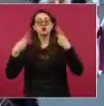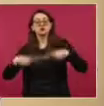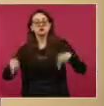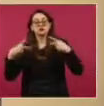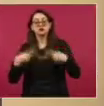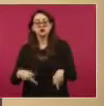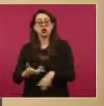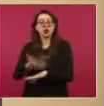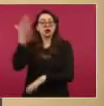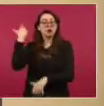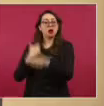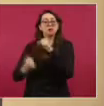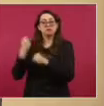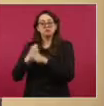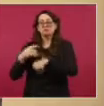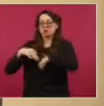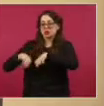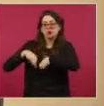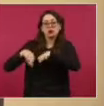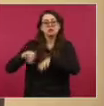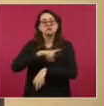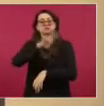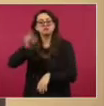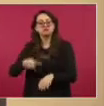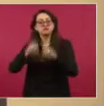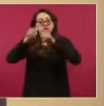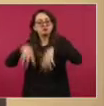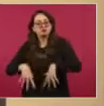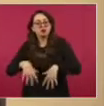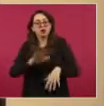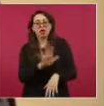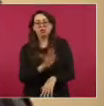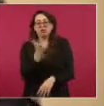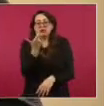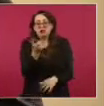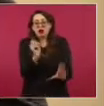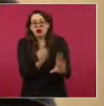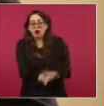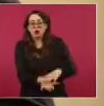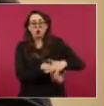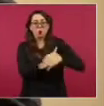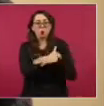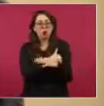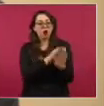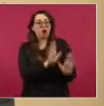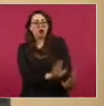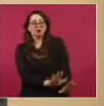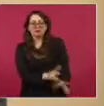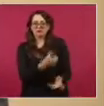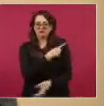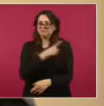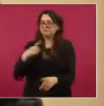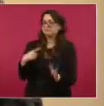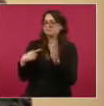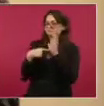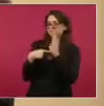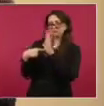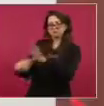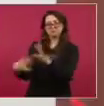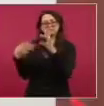que les pertenece. En esas fundamentales esperanzas, queremos mantener claro que todas las